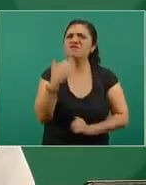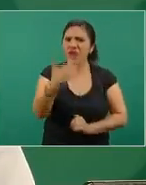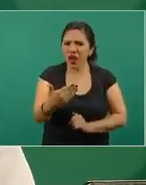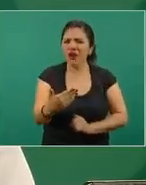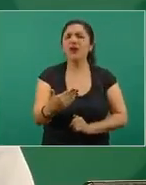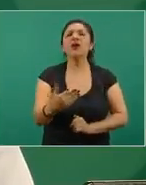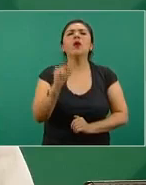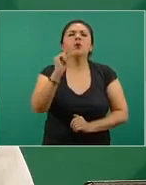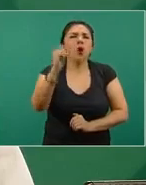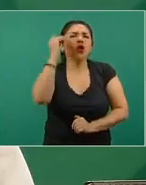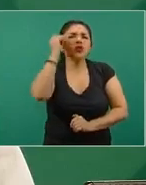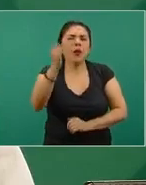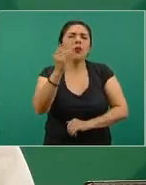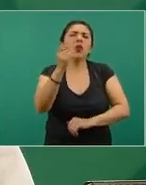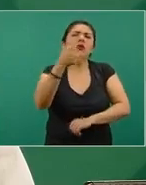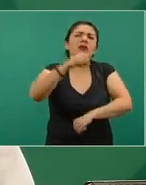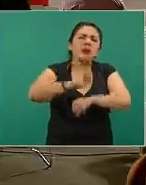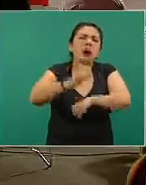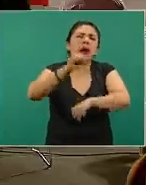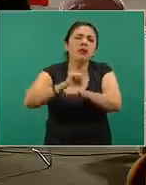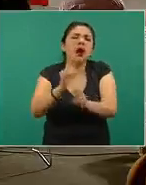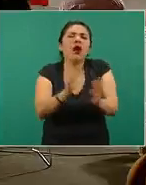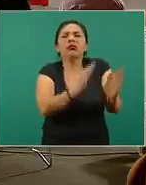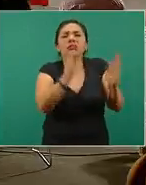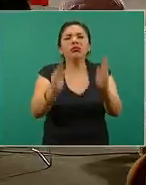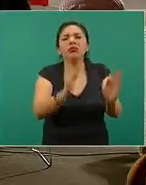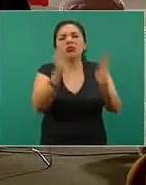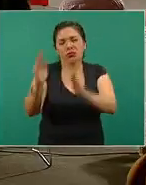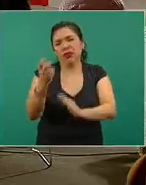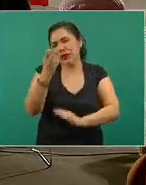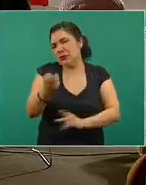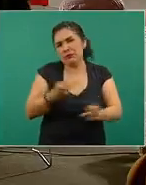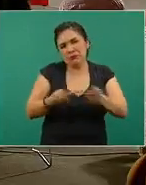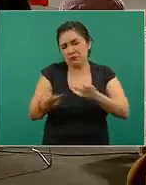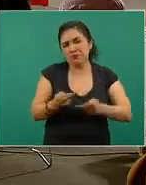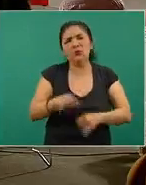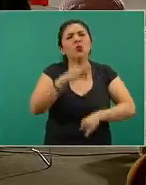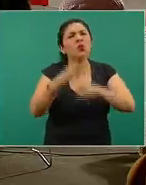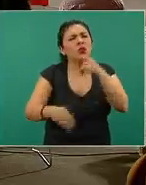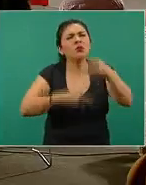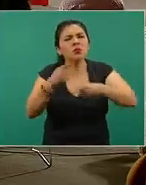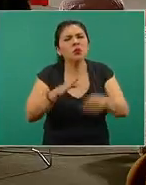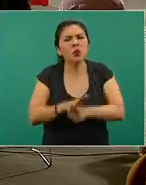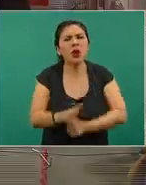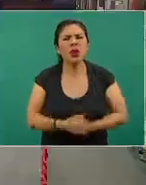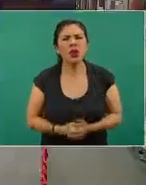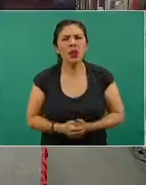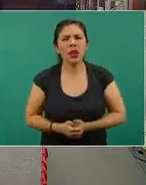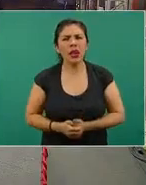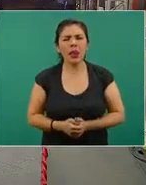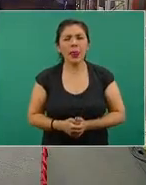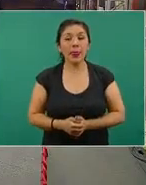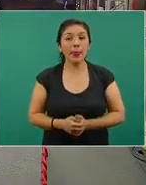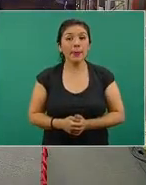algunas semanas de diferencia respecto al originalmente programado. Y su última pregunta era...